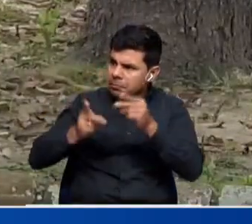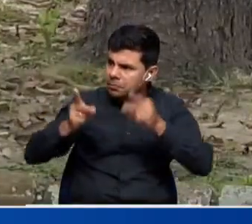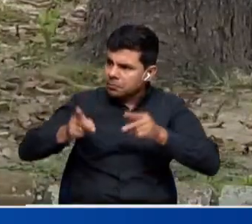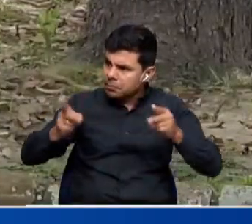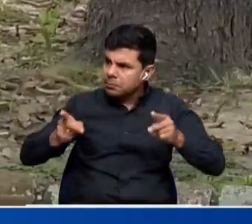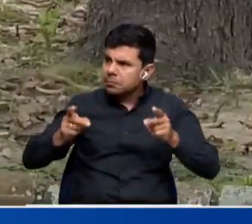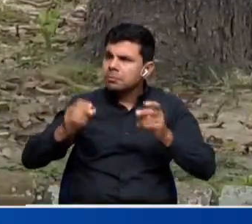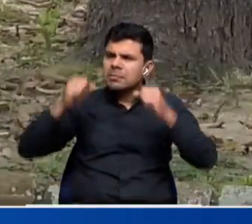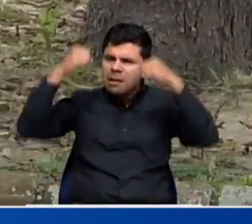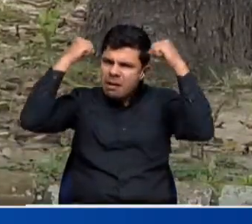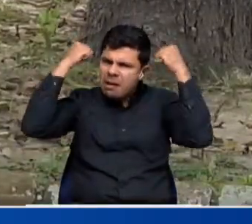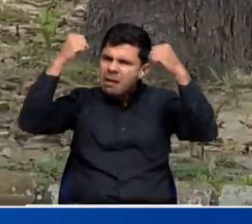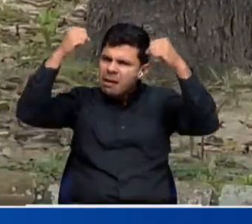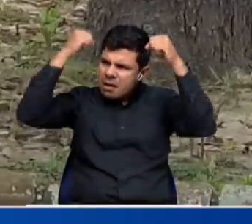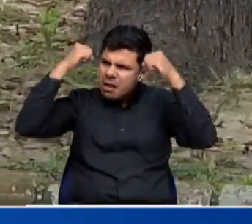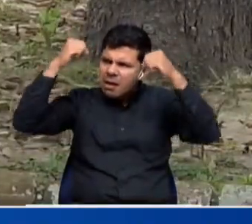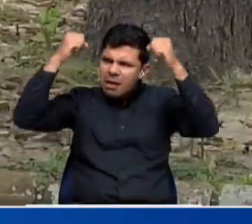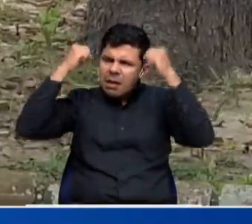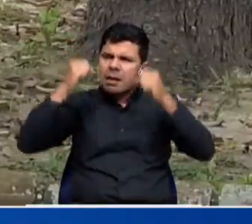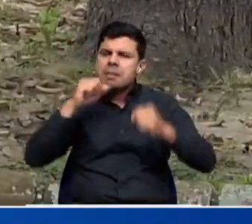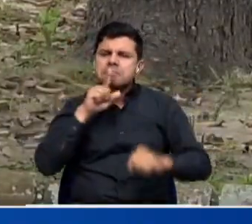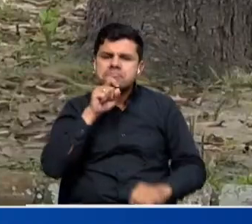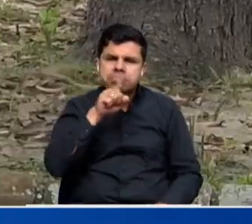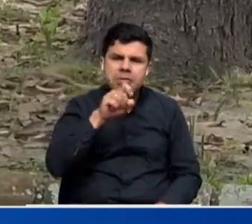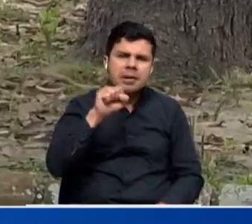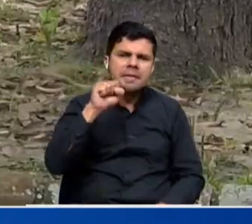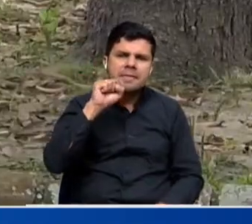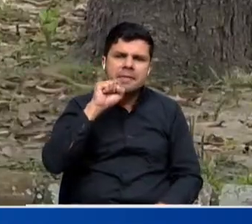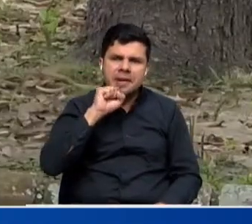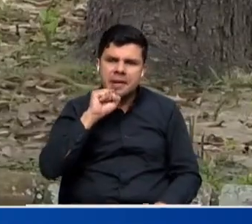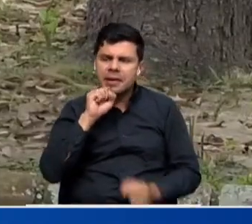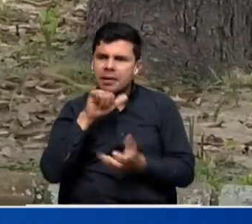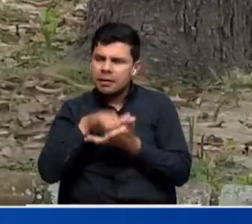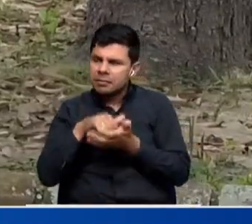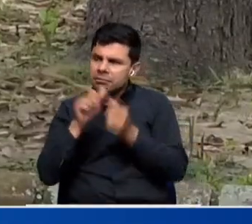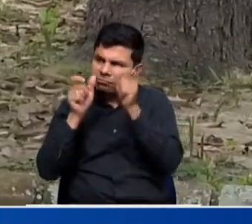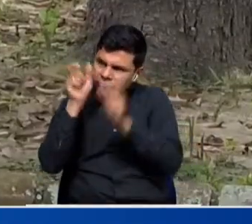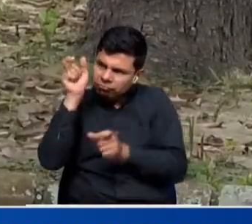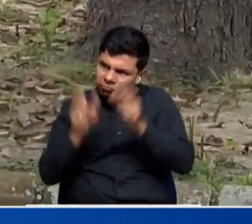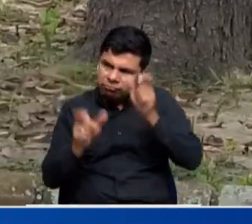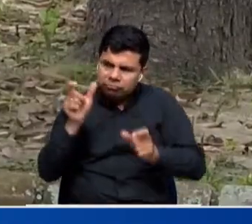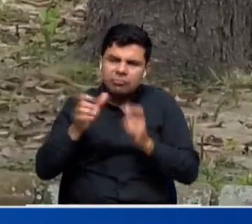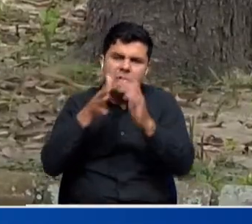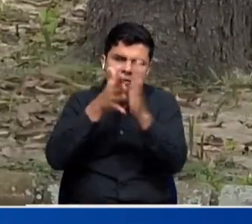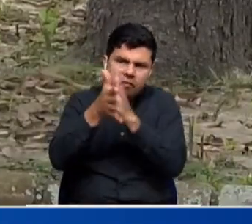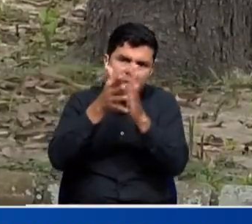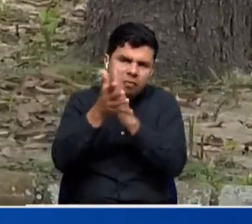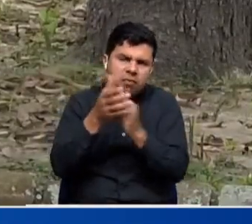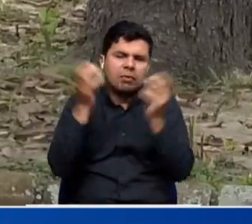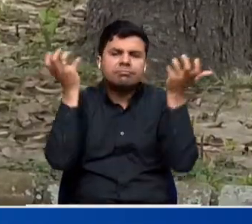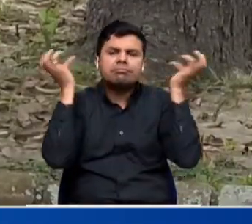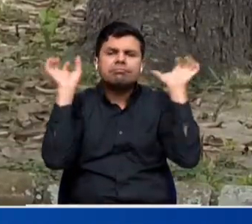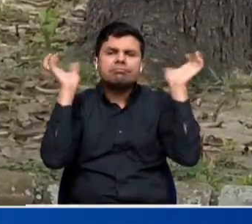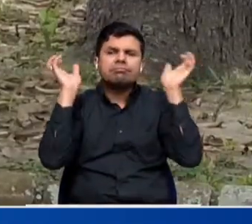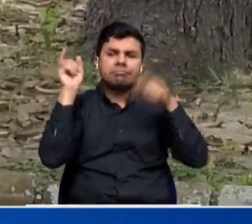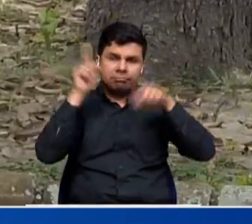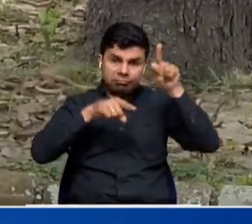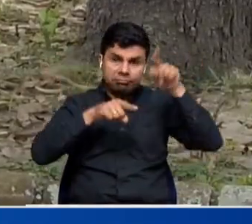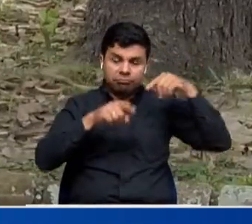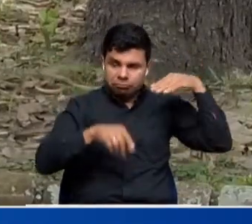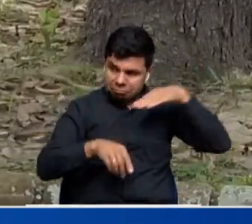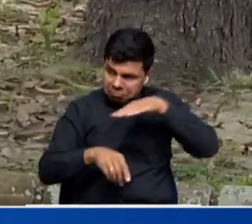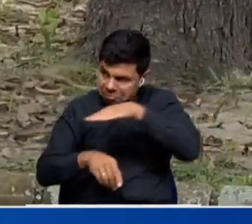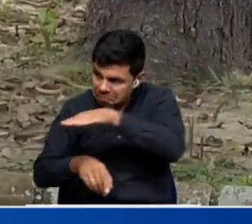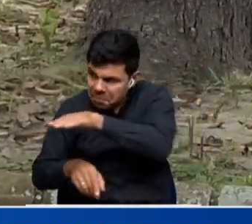estas protestas en la vía entre Barranca Bermeja y Bucaramanga, pidiendo el paso de los conductores de las ambulancias que se regresan hasta la